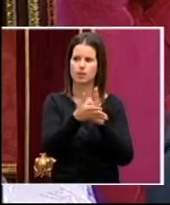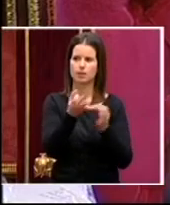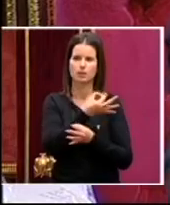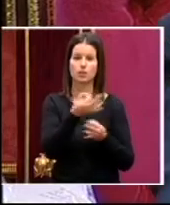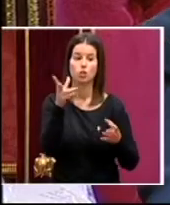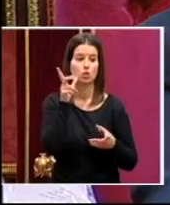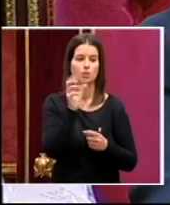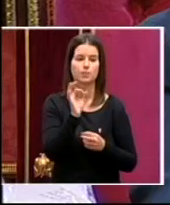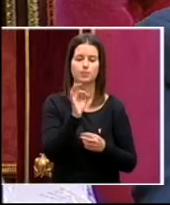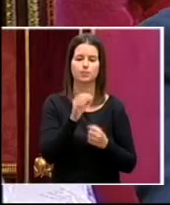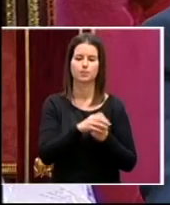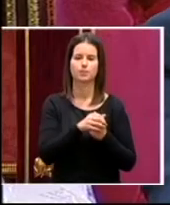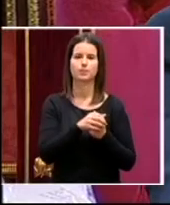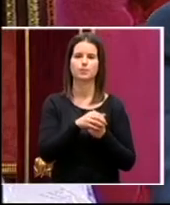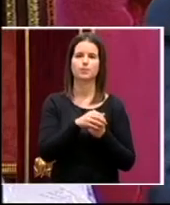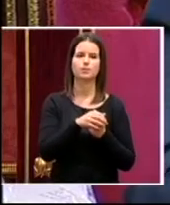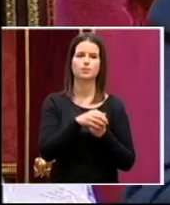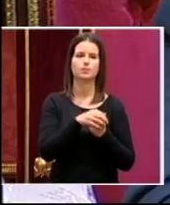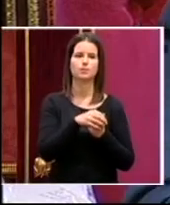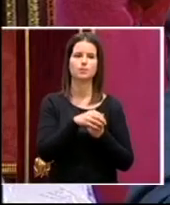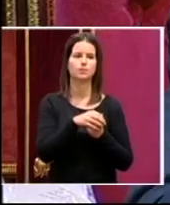Perdón, en otros trimestres.